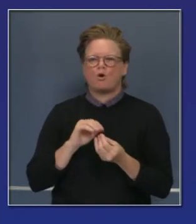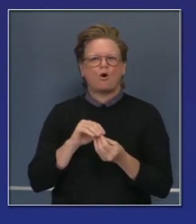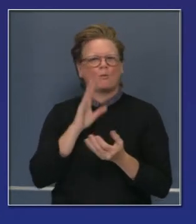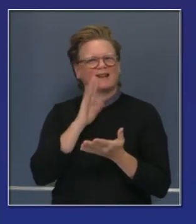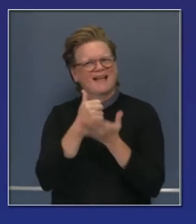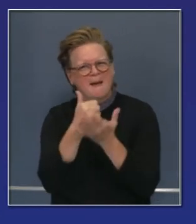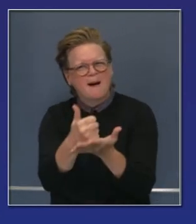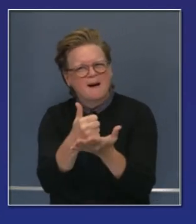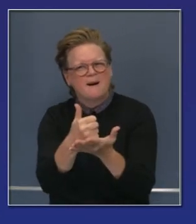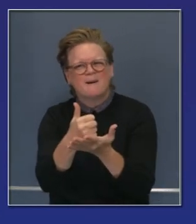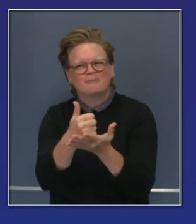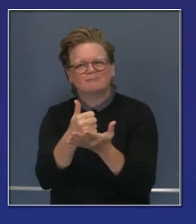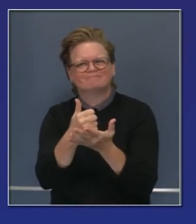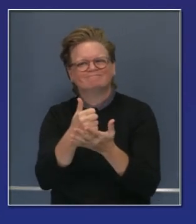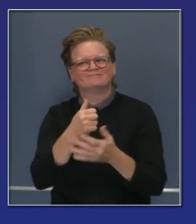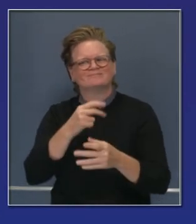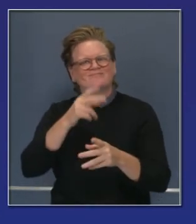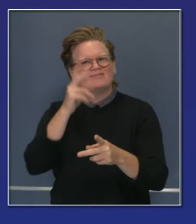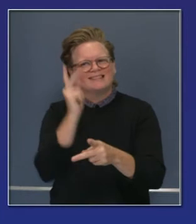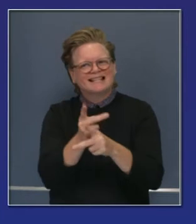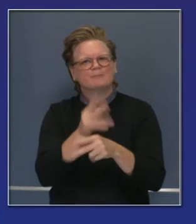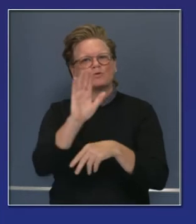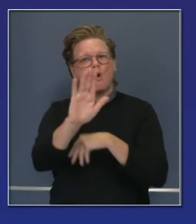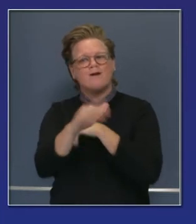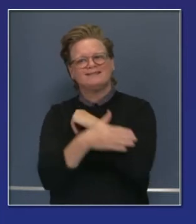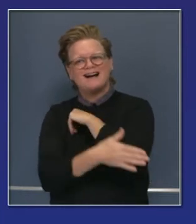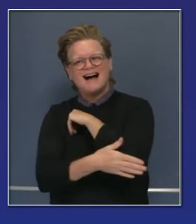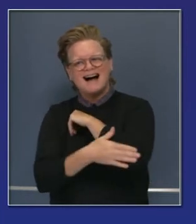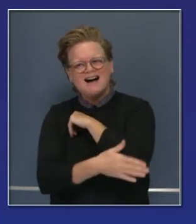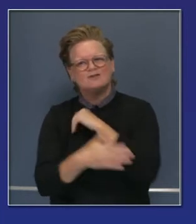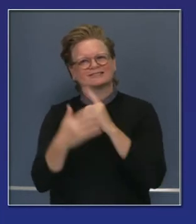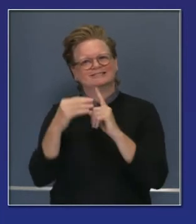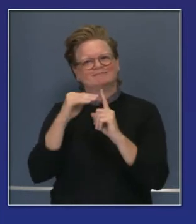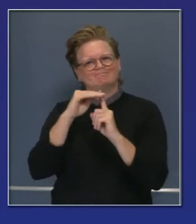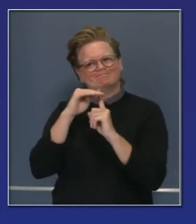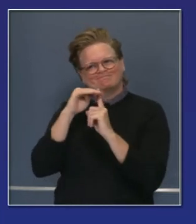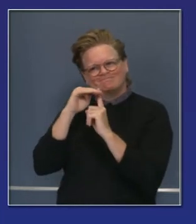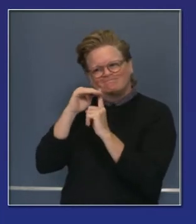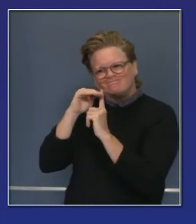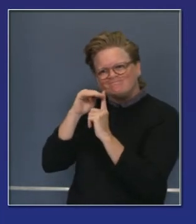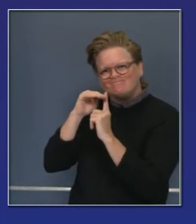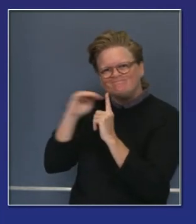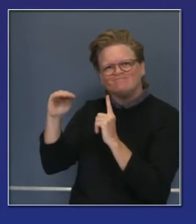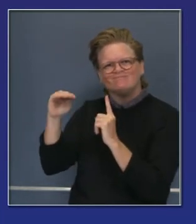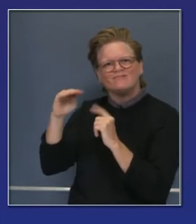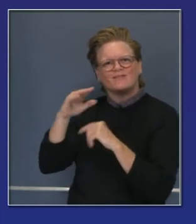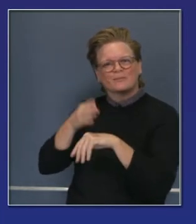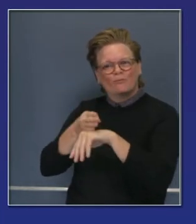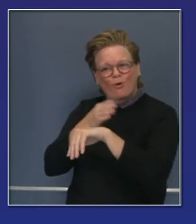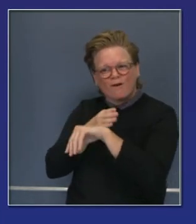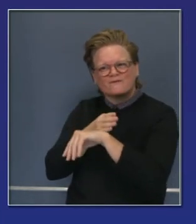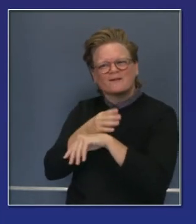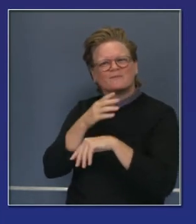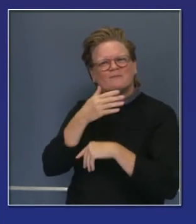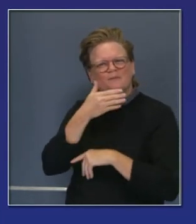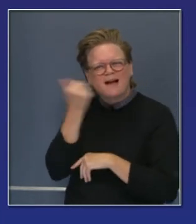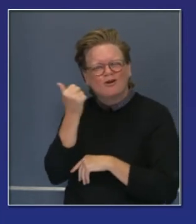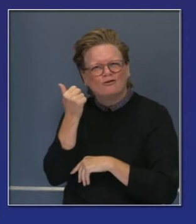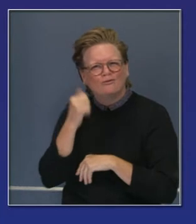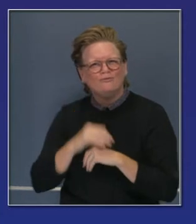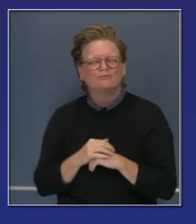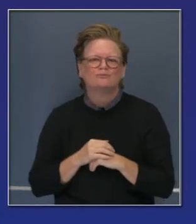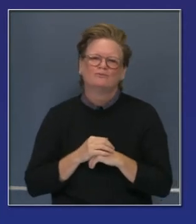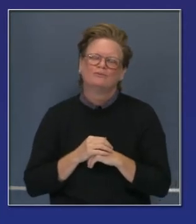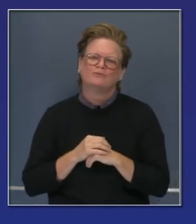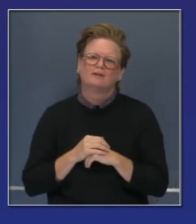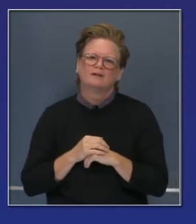un protocolo más rígido, pero más valioso para determinar los condados y